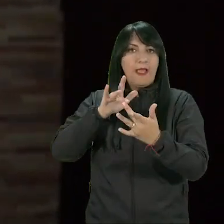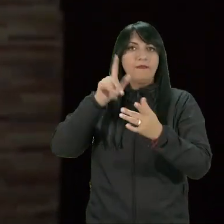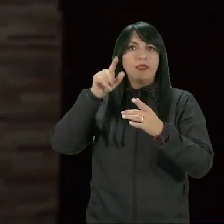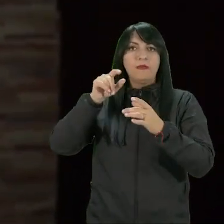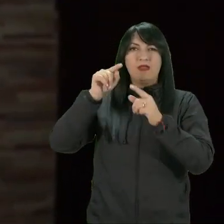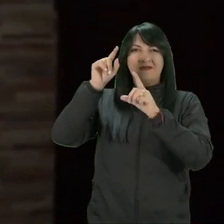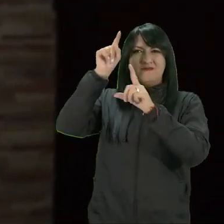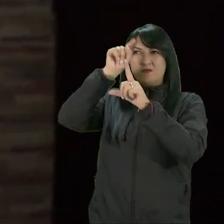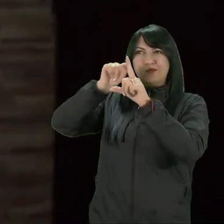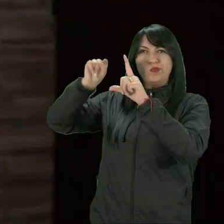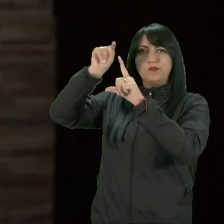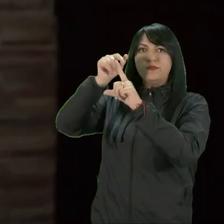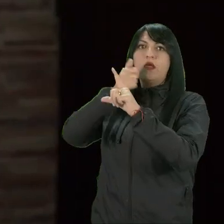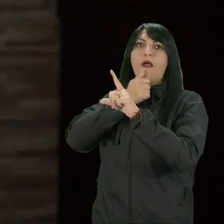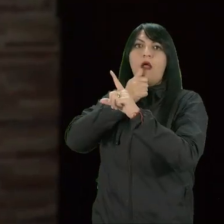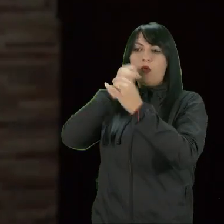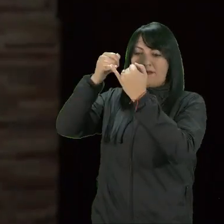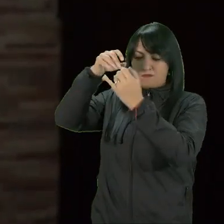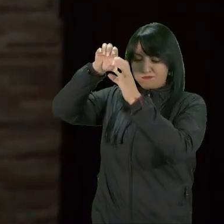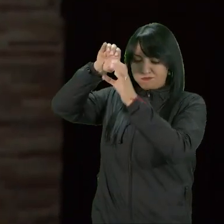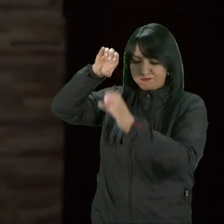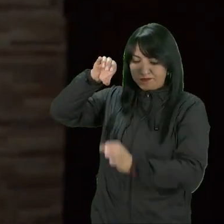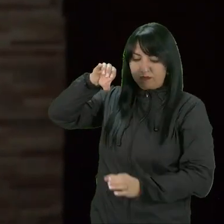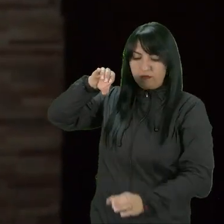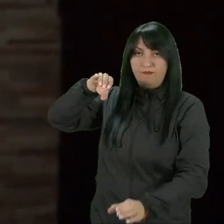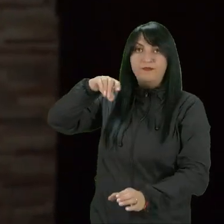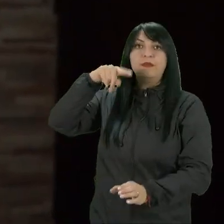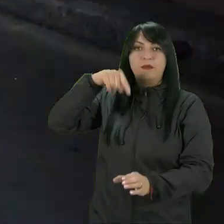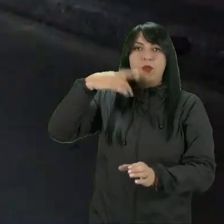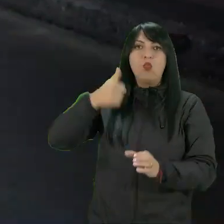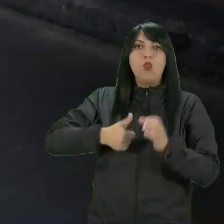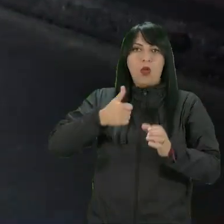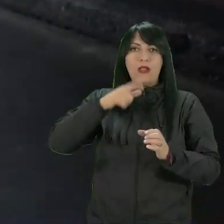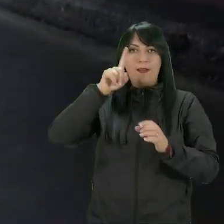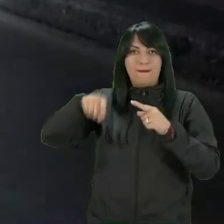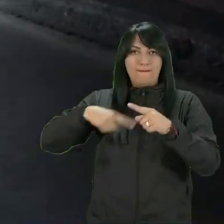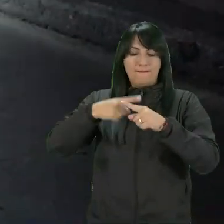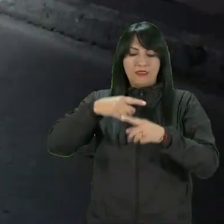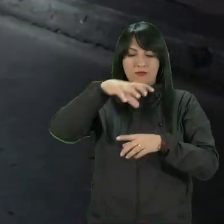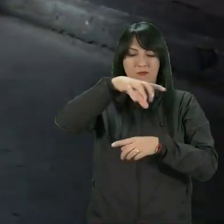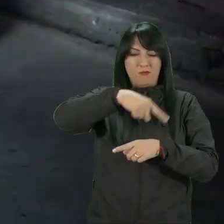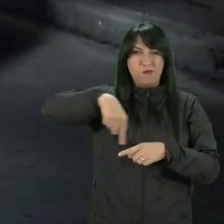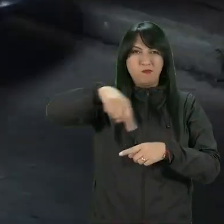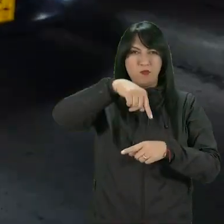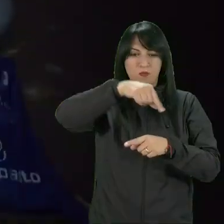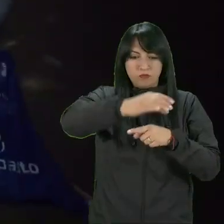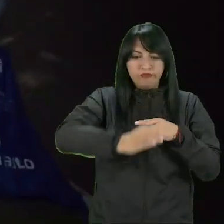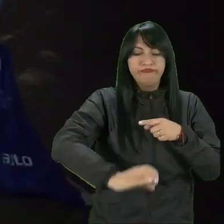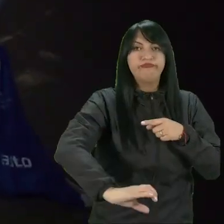tuberías medidores accesorios del sistema de acueducto y de alcantarillado